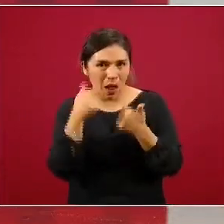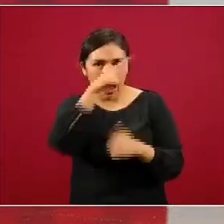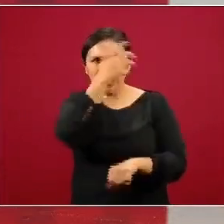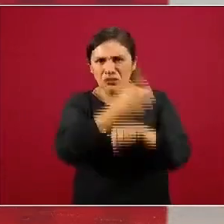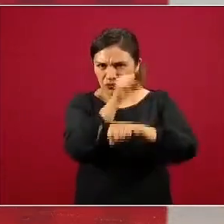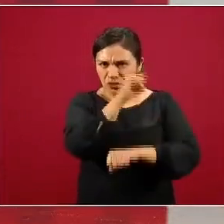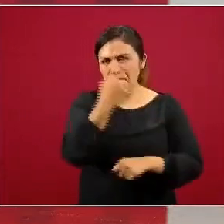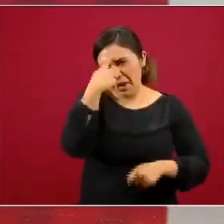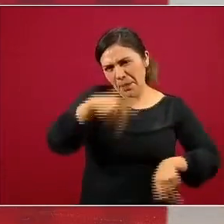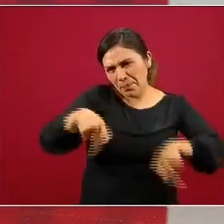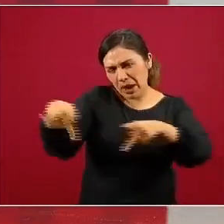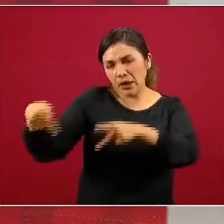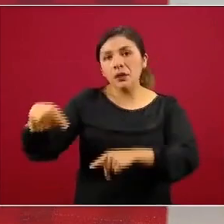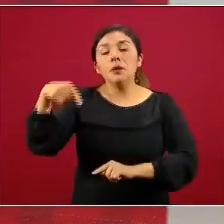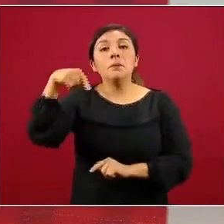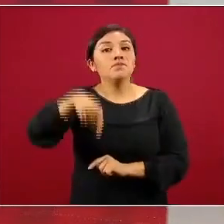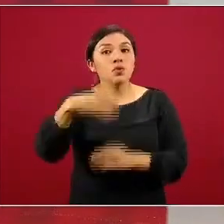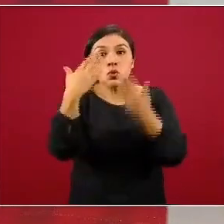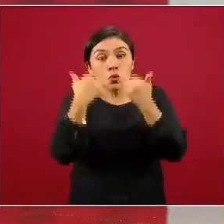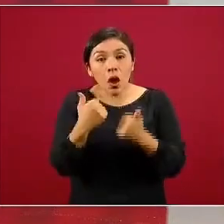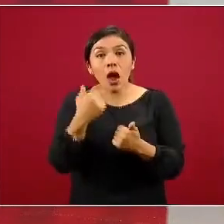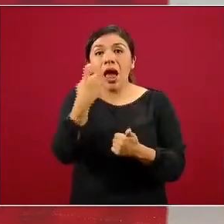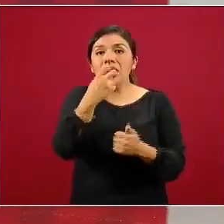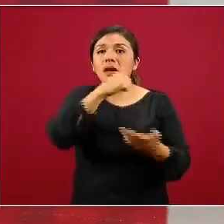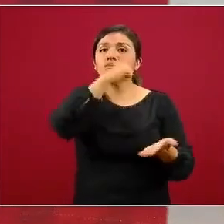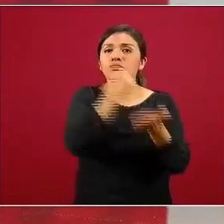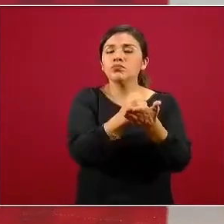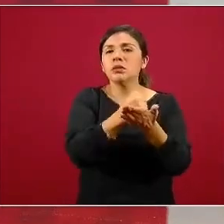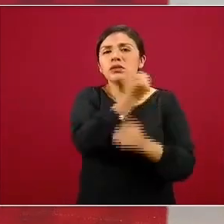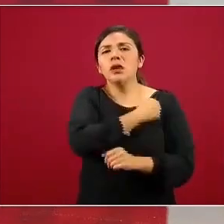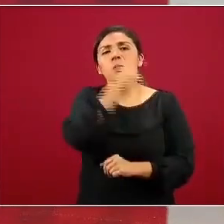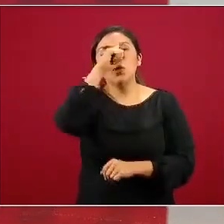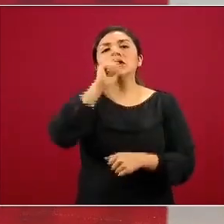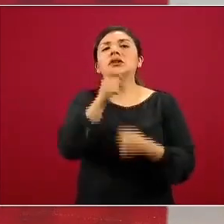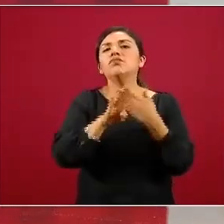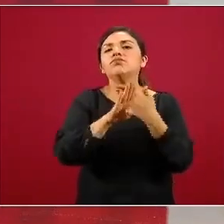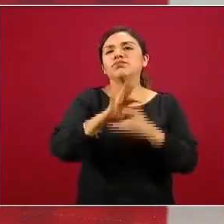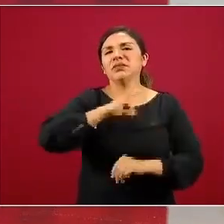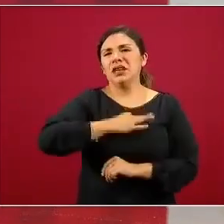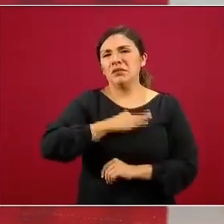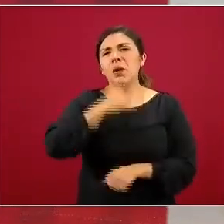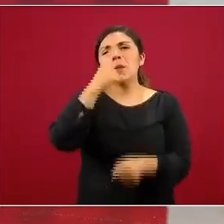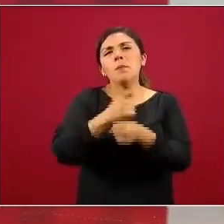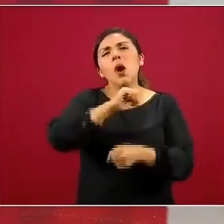sanitario, y el registro sanitario es porque es un medicamento antiviral que